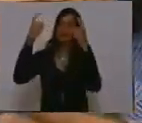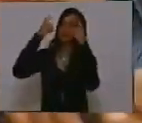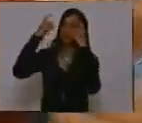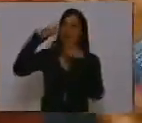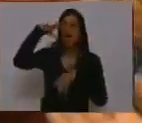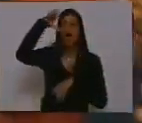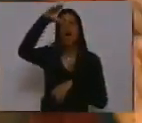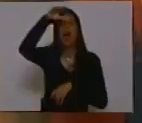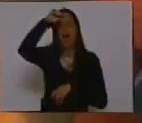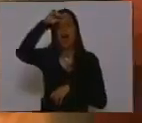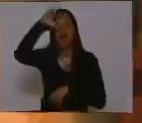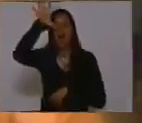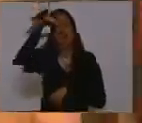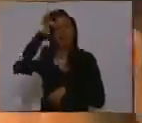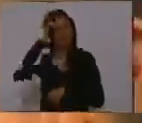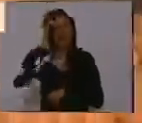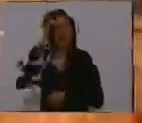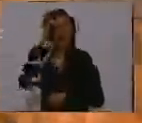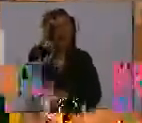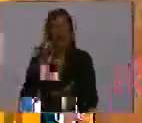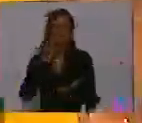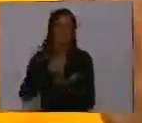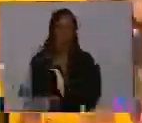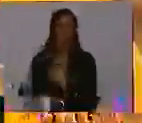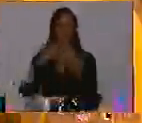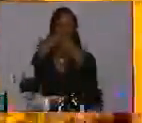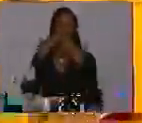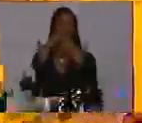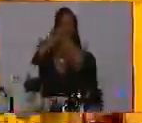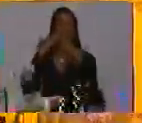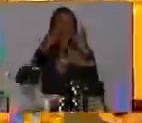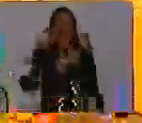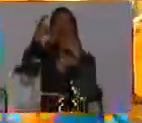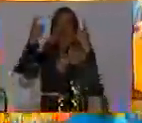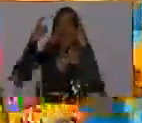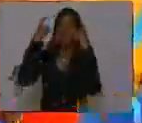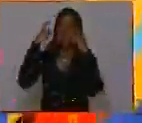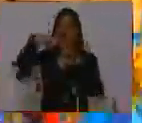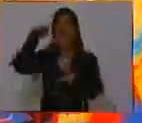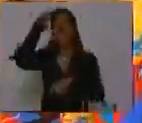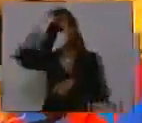la juventud venezolana. Gracias por darnos tanto.